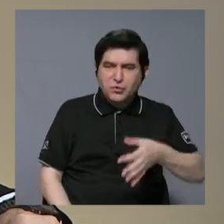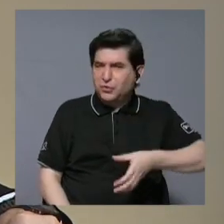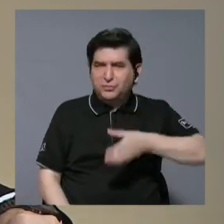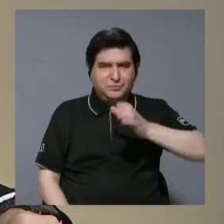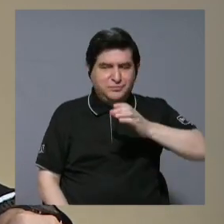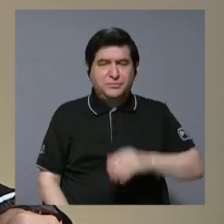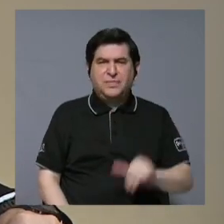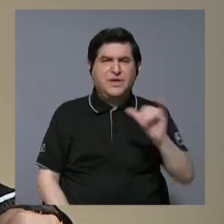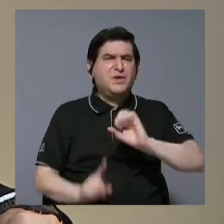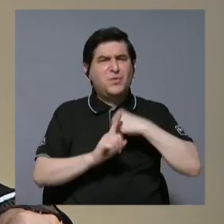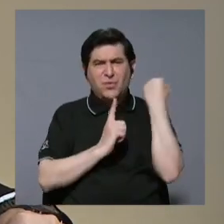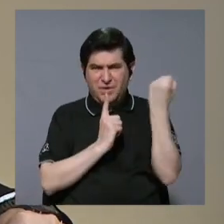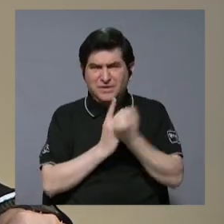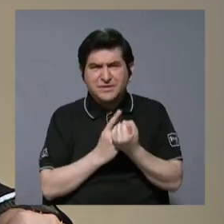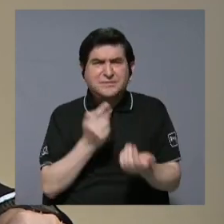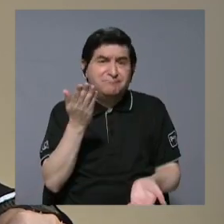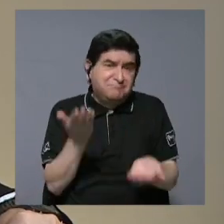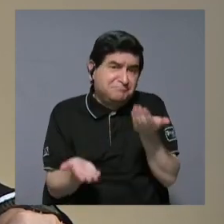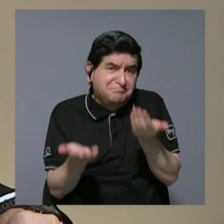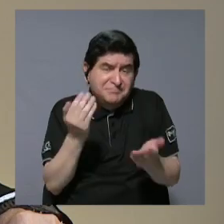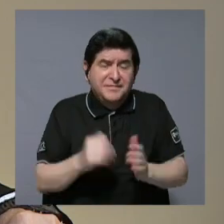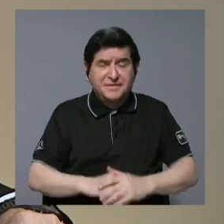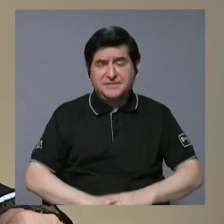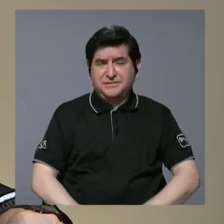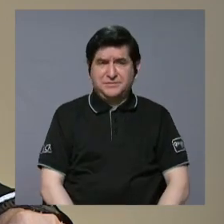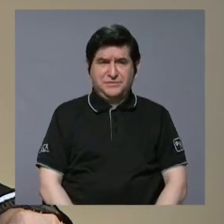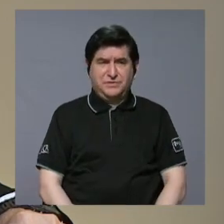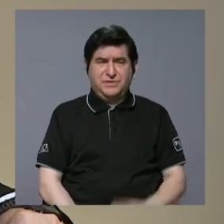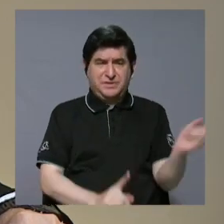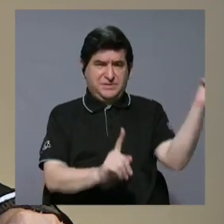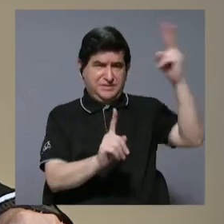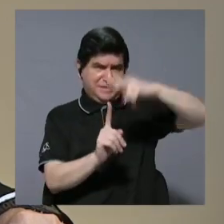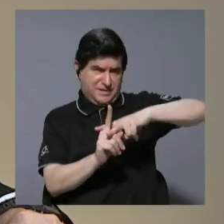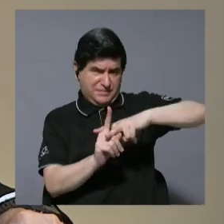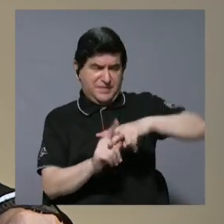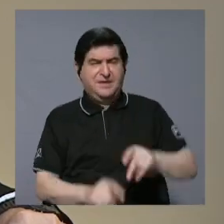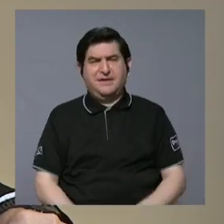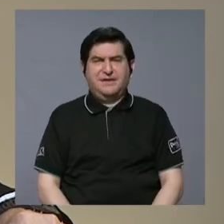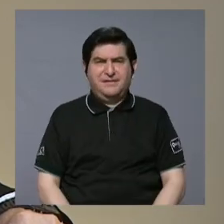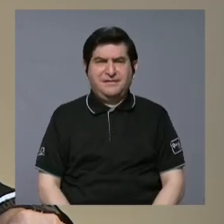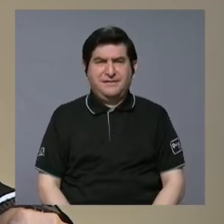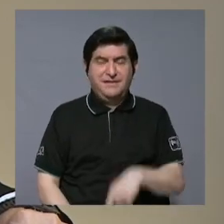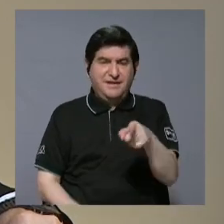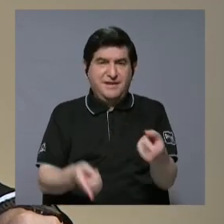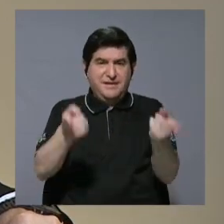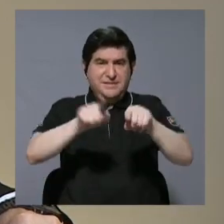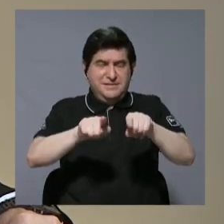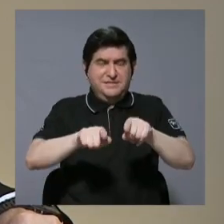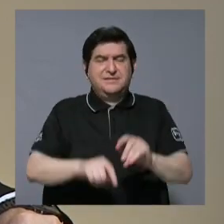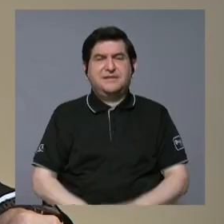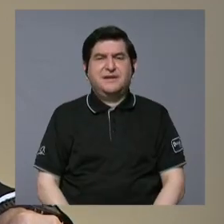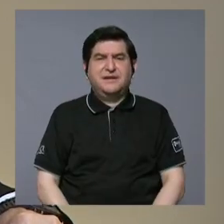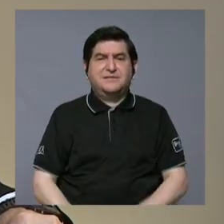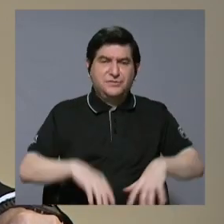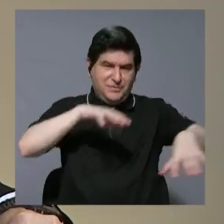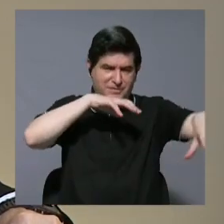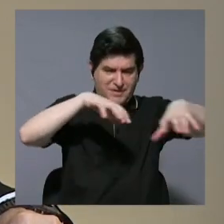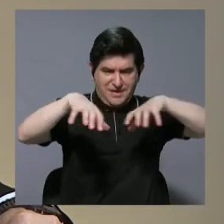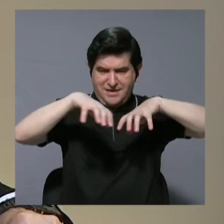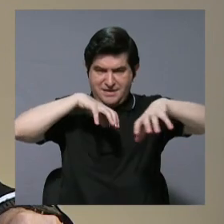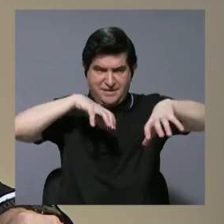de cuestiones que aplican a ciertos giros de la